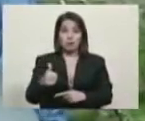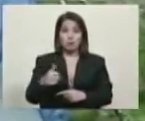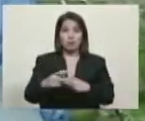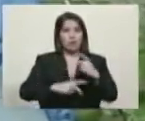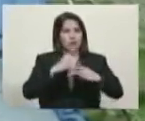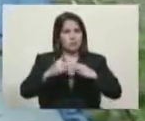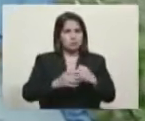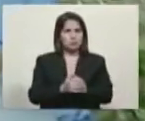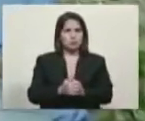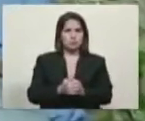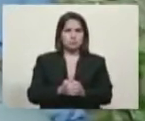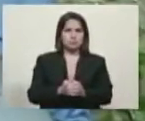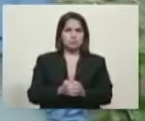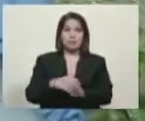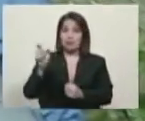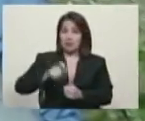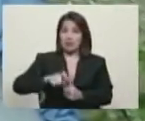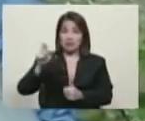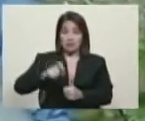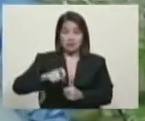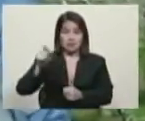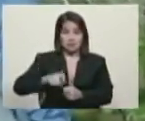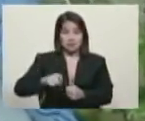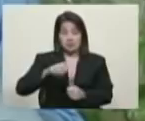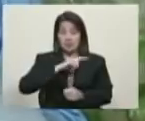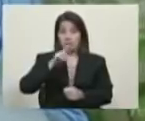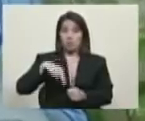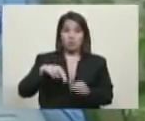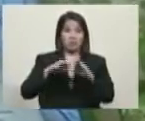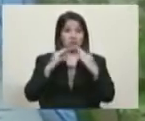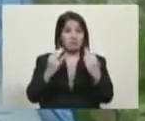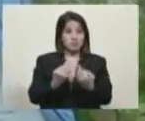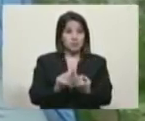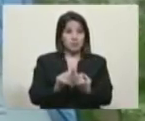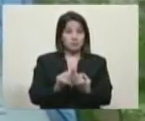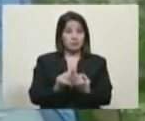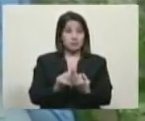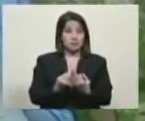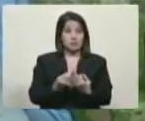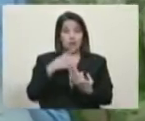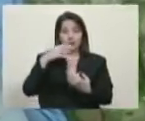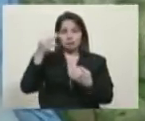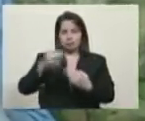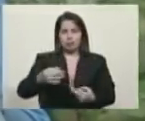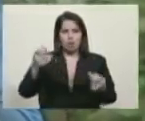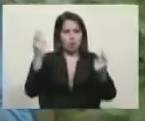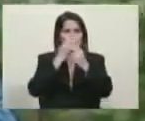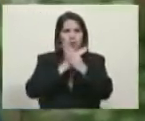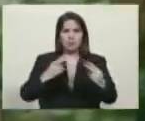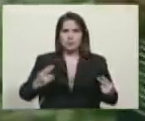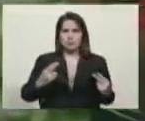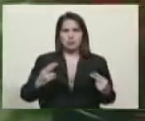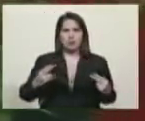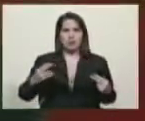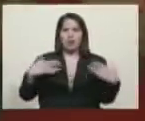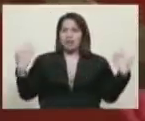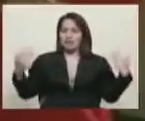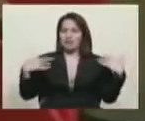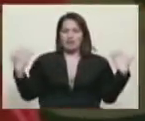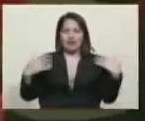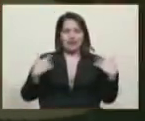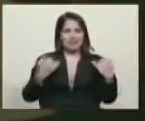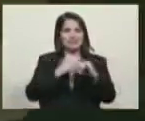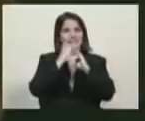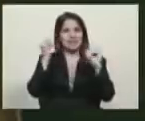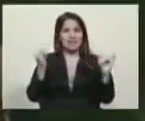producción que también necesita nuestra familia. Así que bueno, aquí estamos ratificando el compromiso, felices, optimistas y